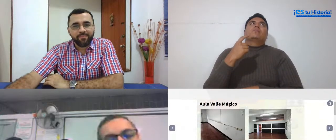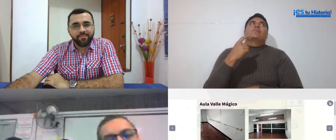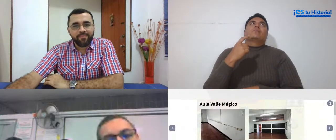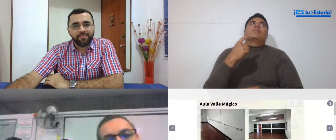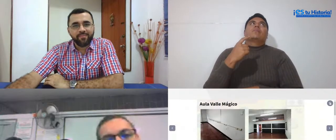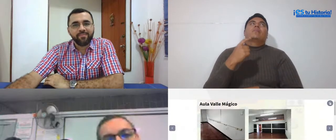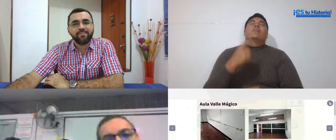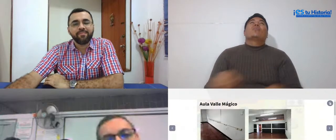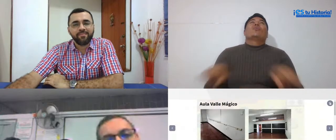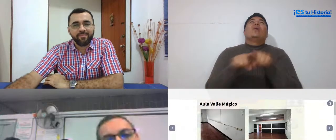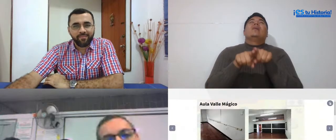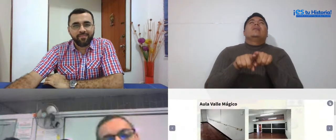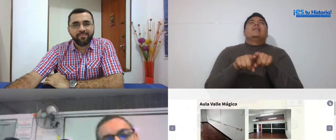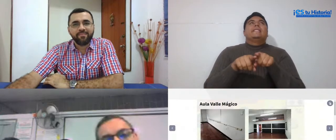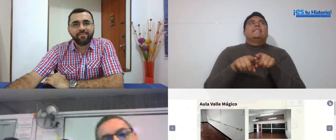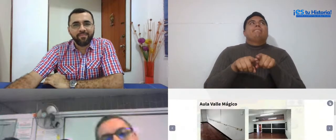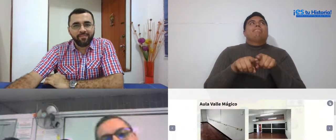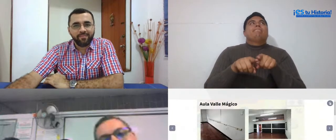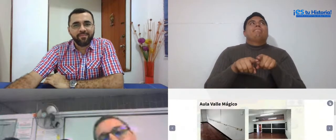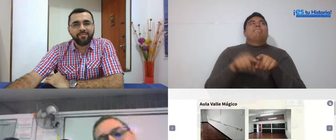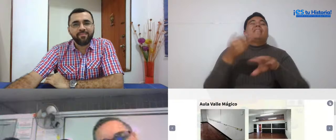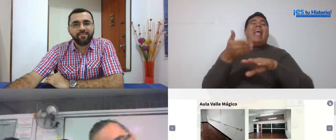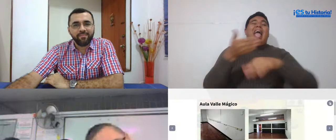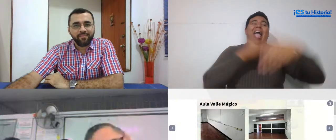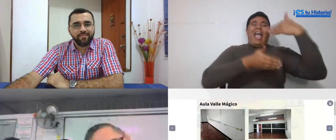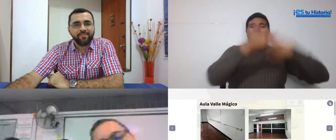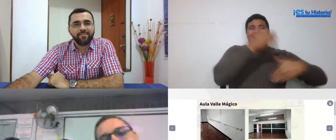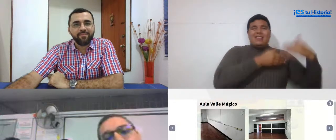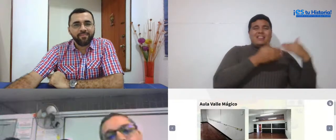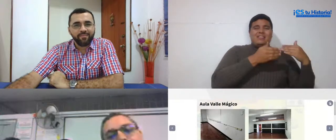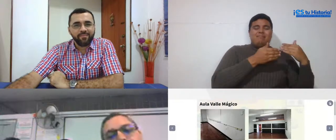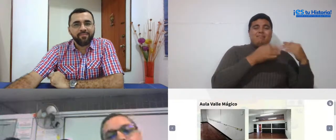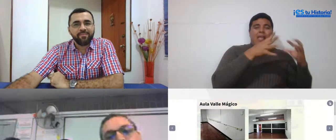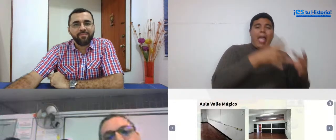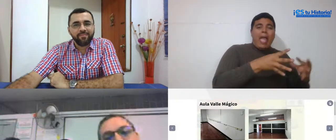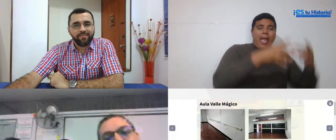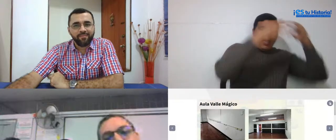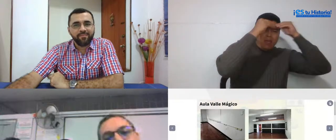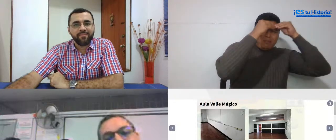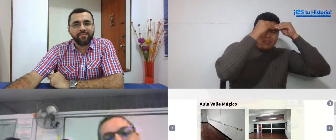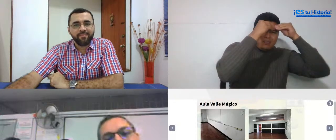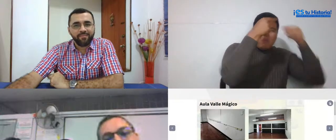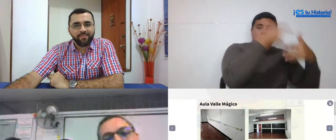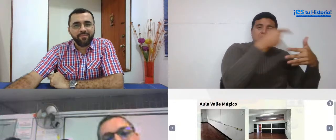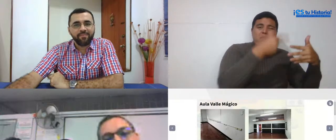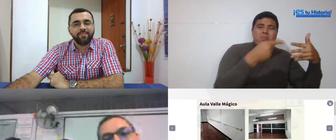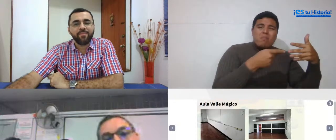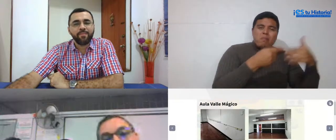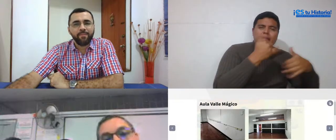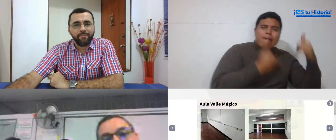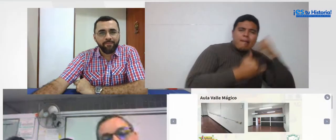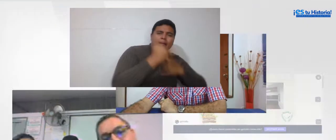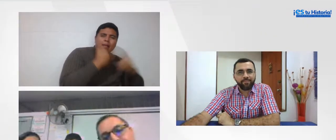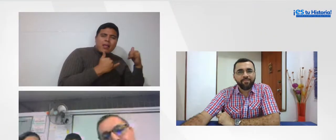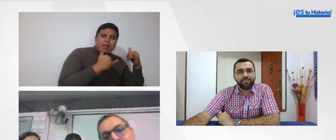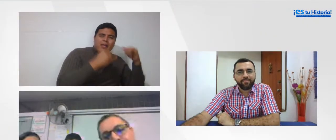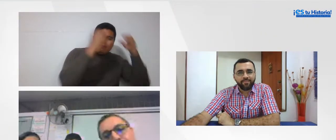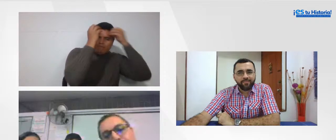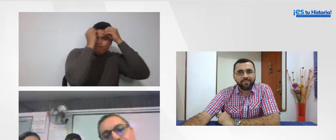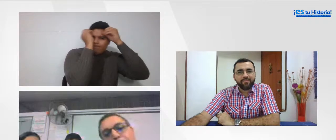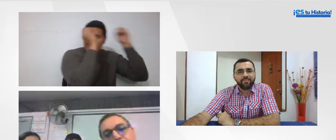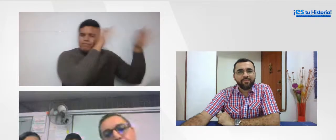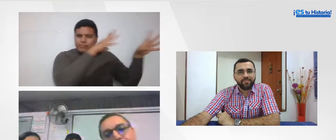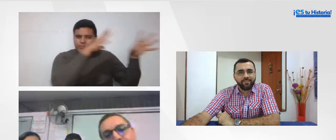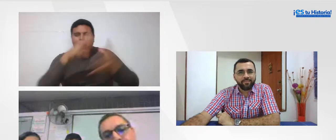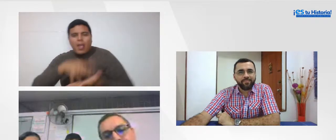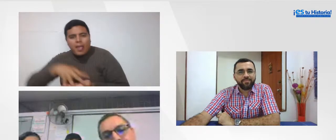desaprender antiguas metodologías y reaprender nuevas que nos permitan hacer que el aprendizaje sea